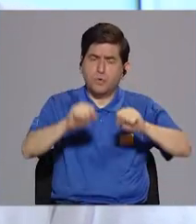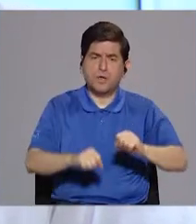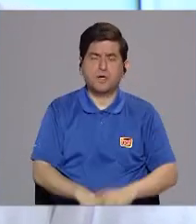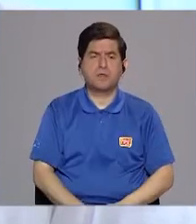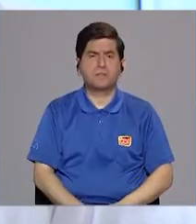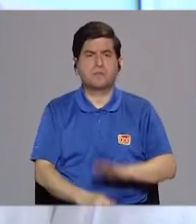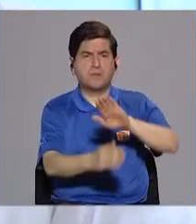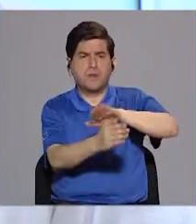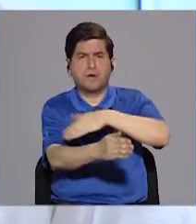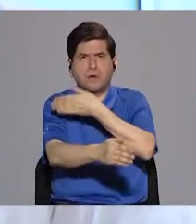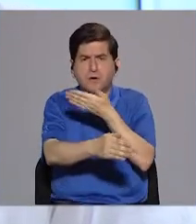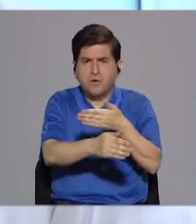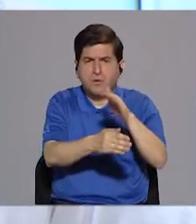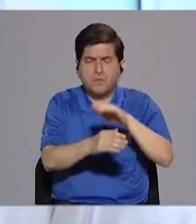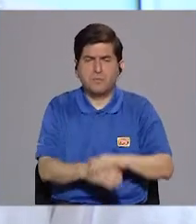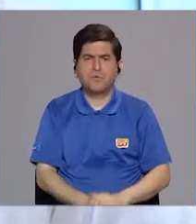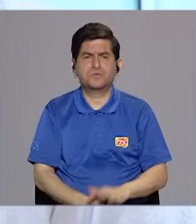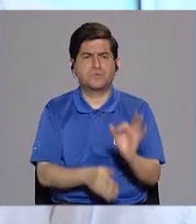tiene una función